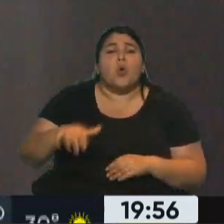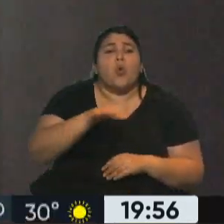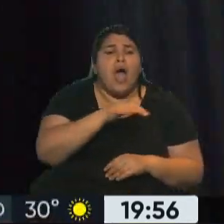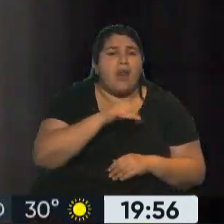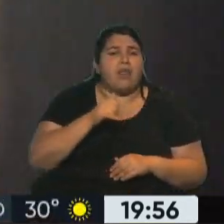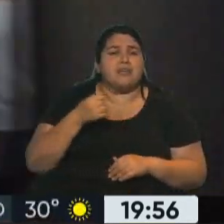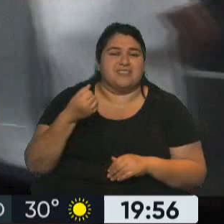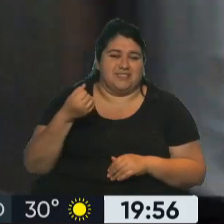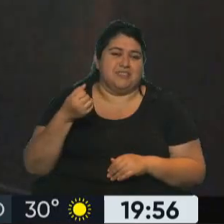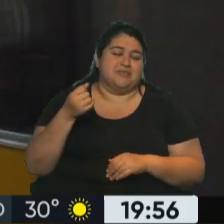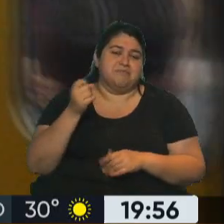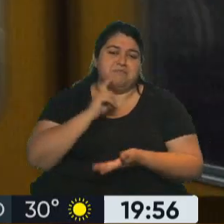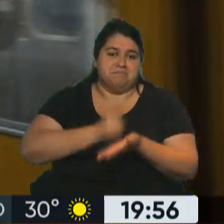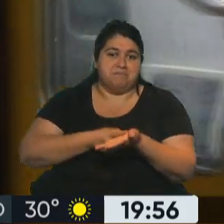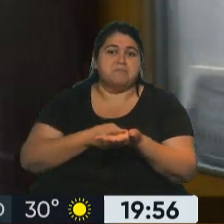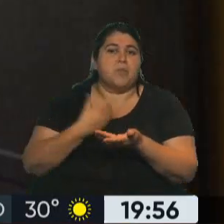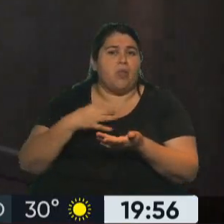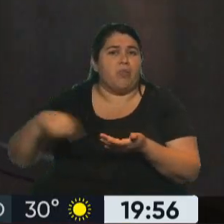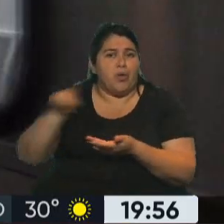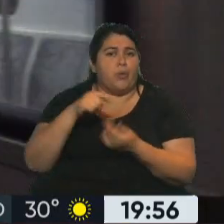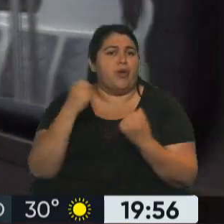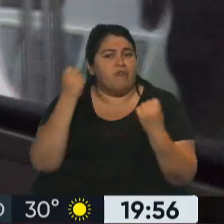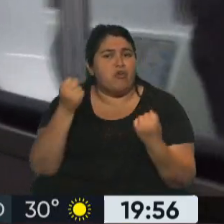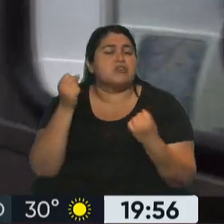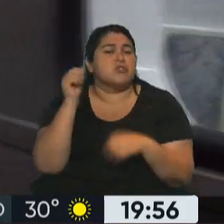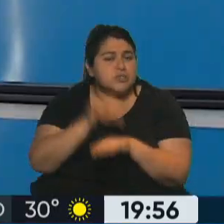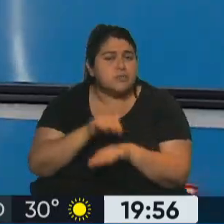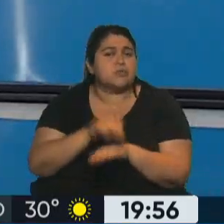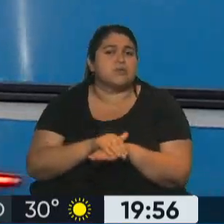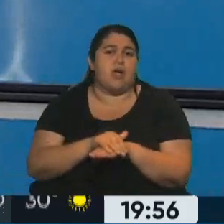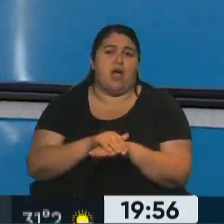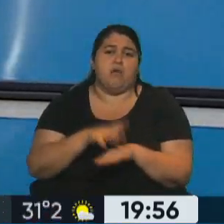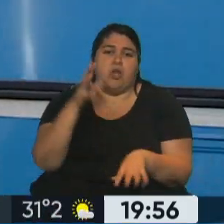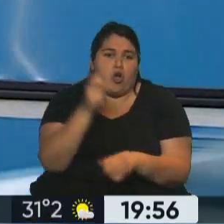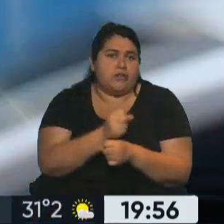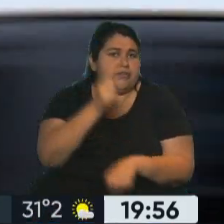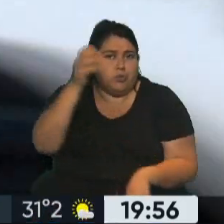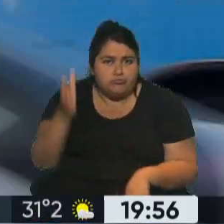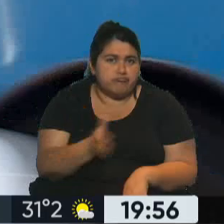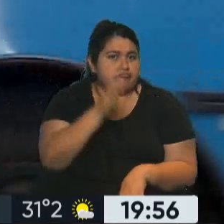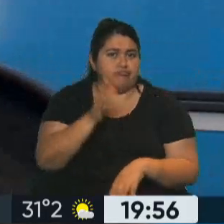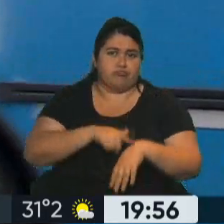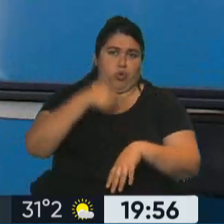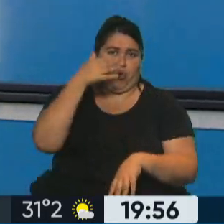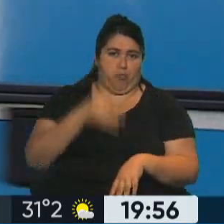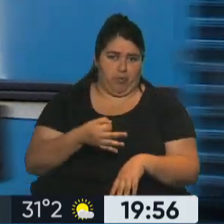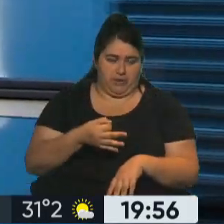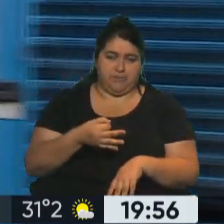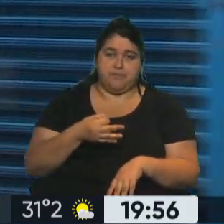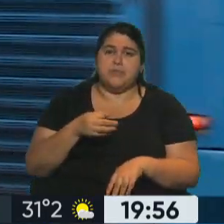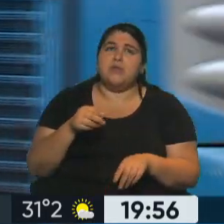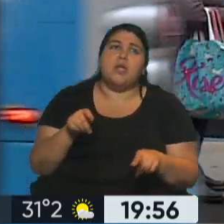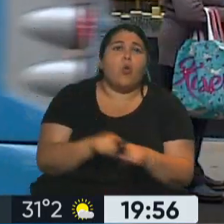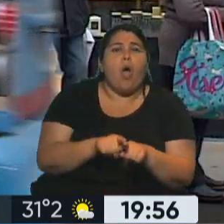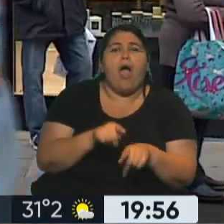esta medida y se comprometan al esfuerzo y prestación de los servicios con las frecuencias correspondientes. La frecuencia va a ser como si fuera un